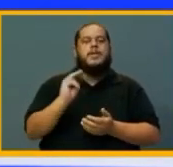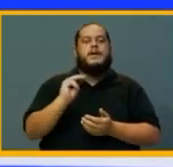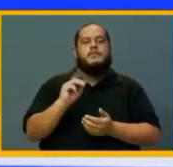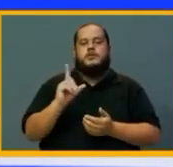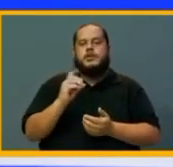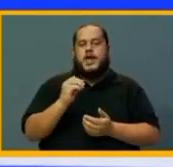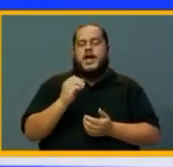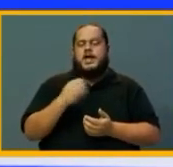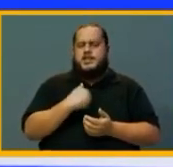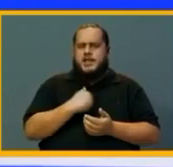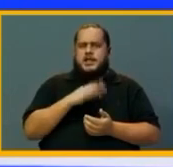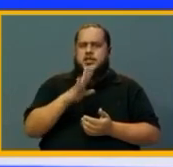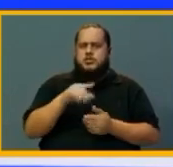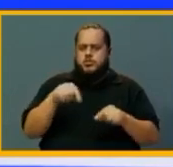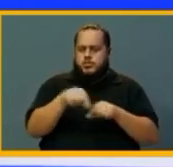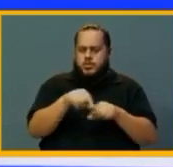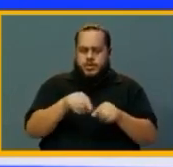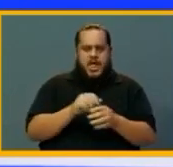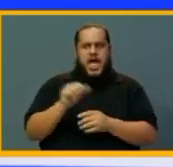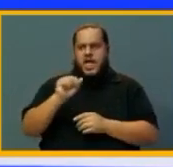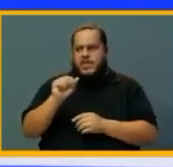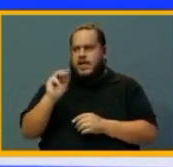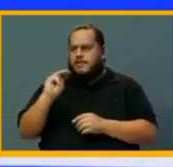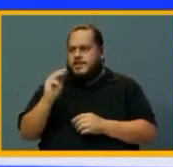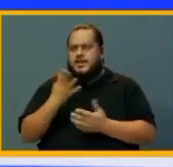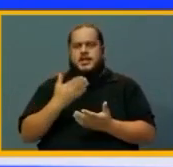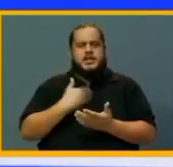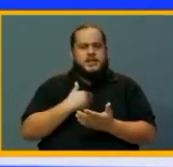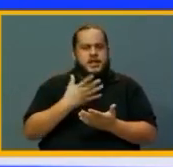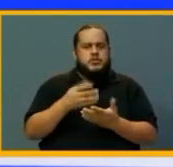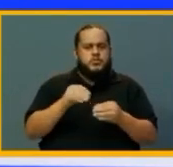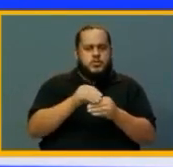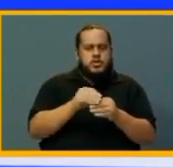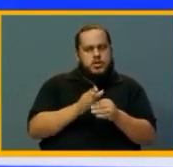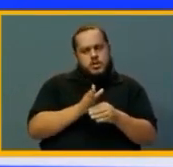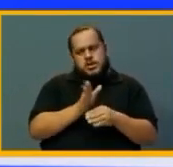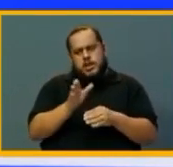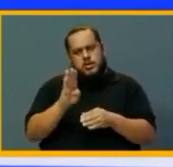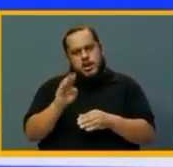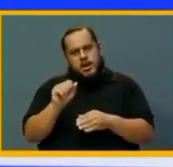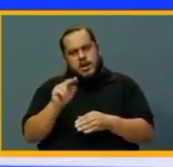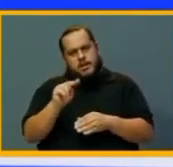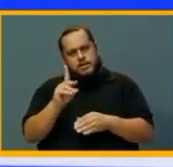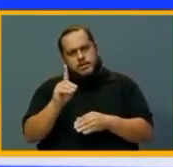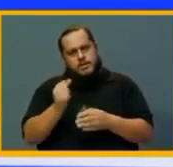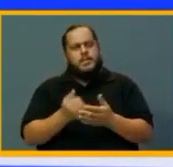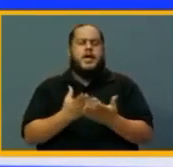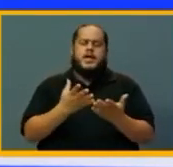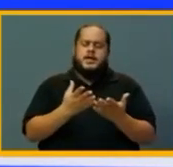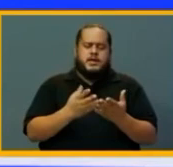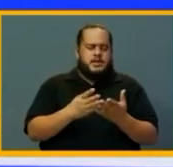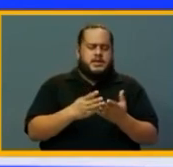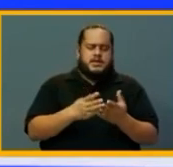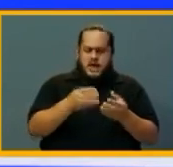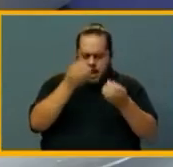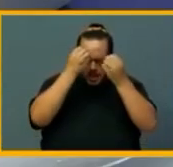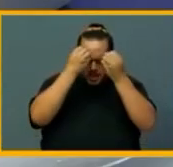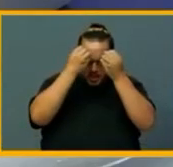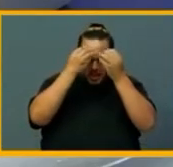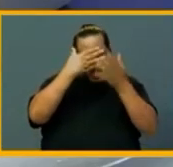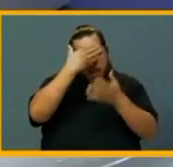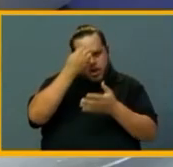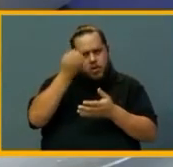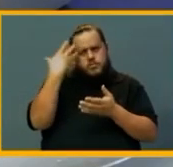posición. Adrián Alonso Martínez tiene su posición, que es tirado a la banda. Y dejémonos de cuentos. Dejémonos de cuentos. Que alguno te pueda ayudar